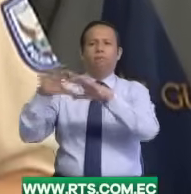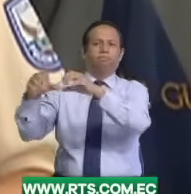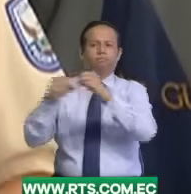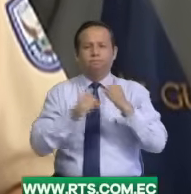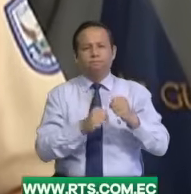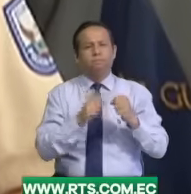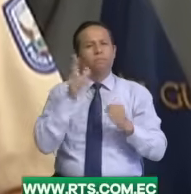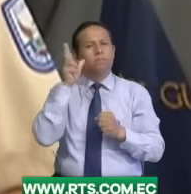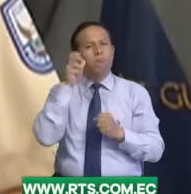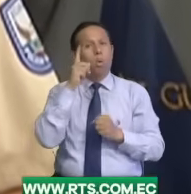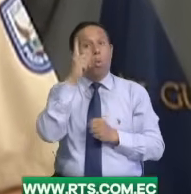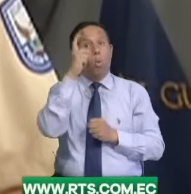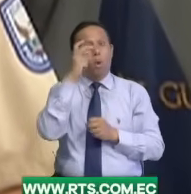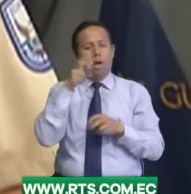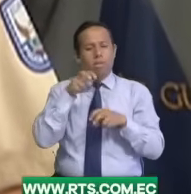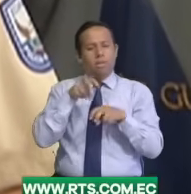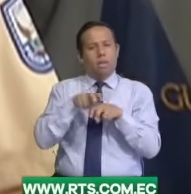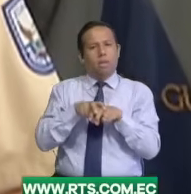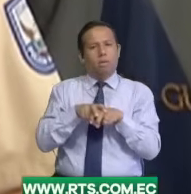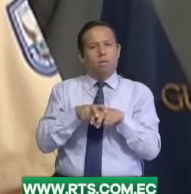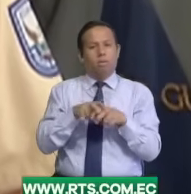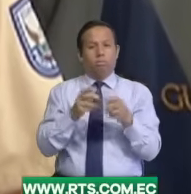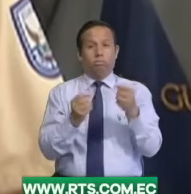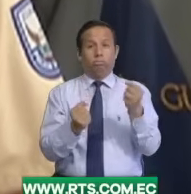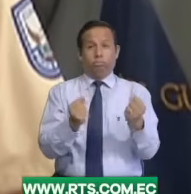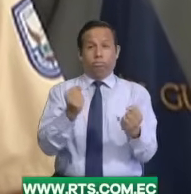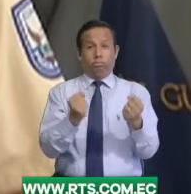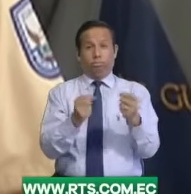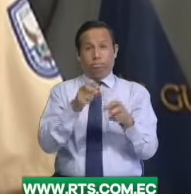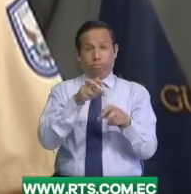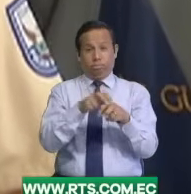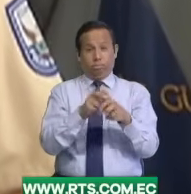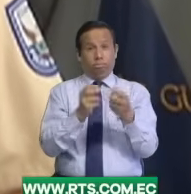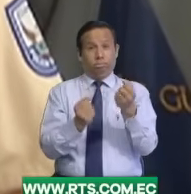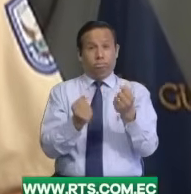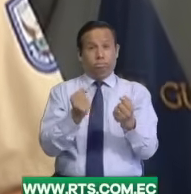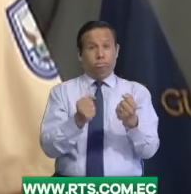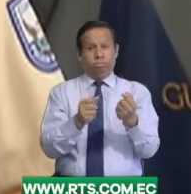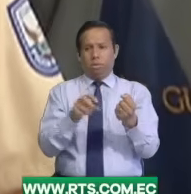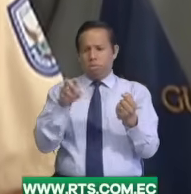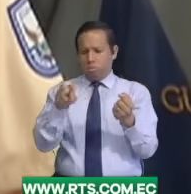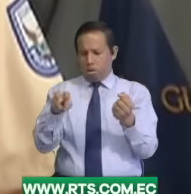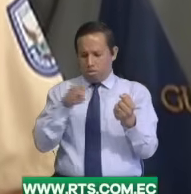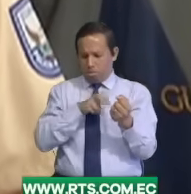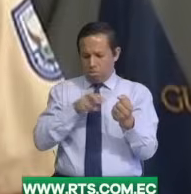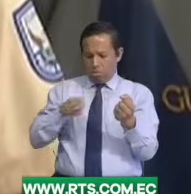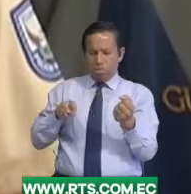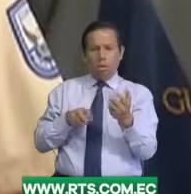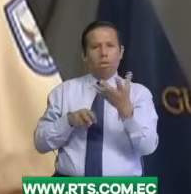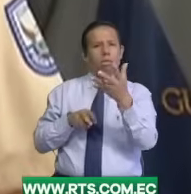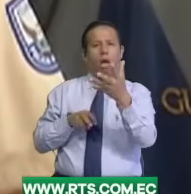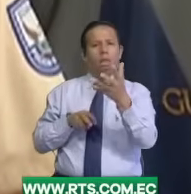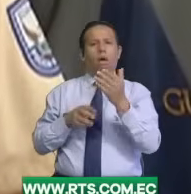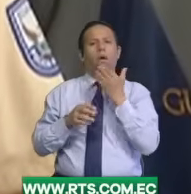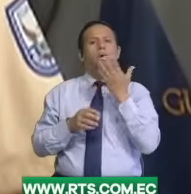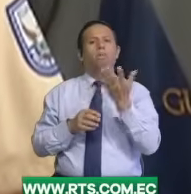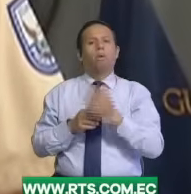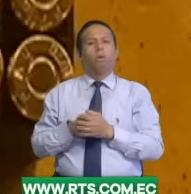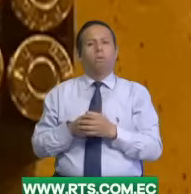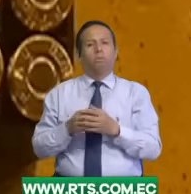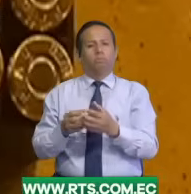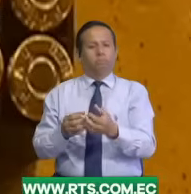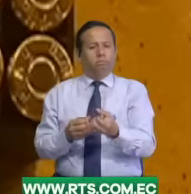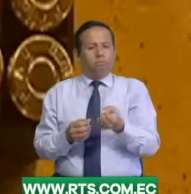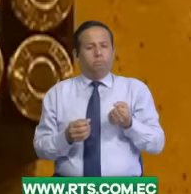que solamente tiene un asiento que es del conductor, mientras que el resto no lo tiene y tiene conexión directa con el cajón.